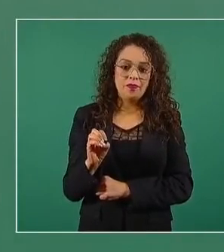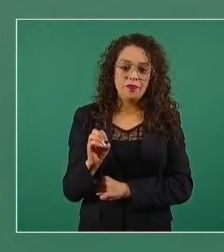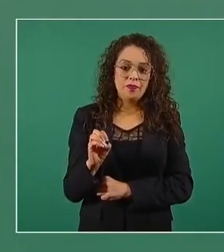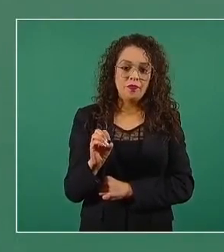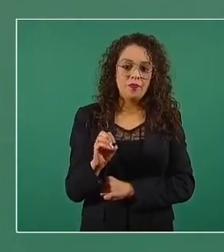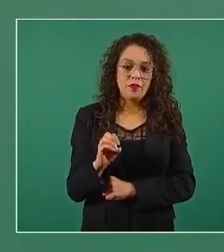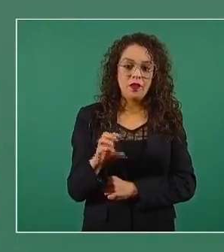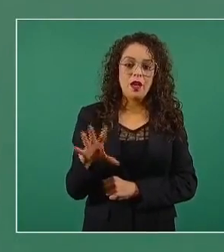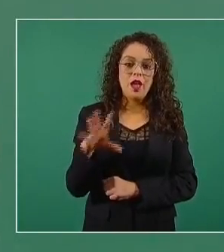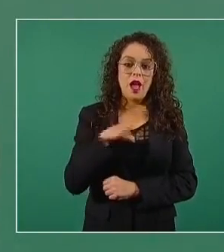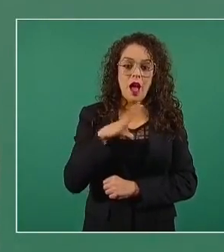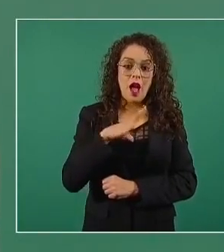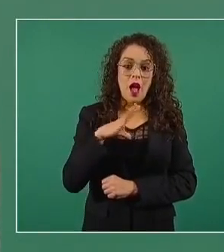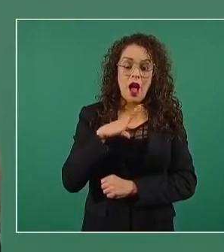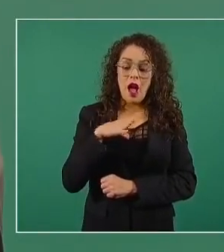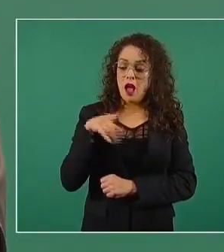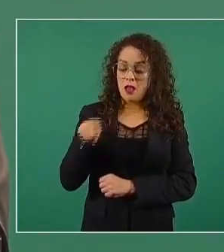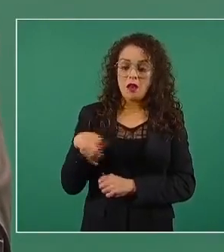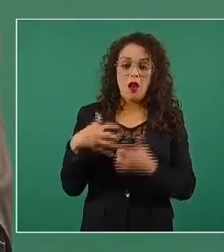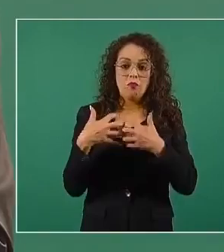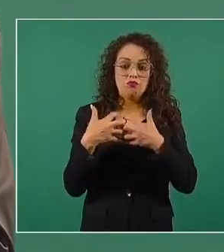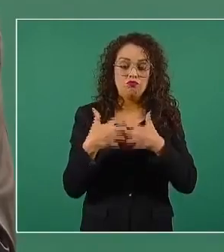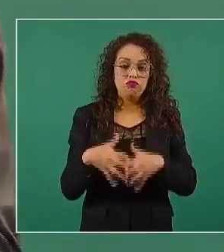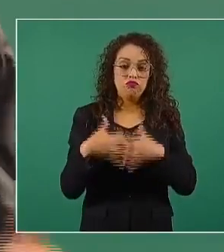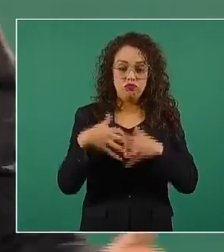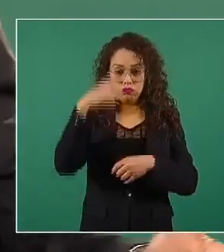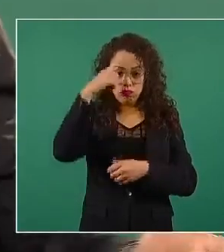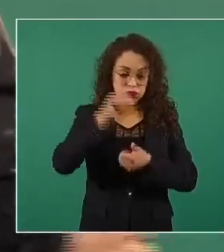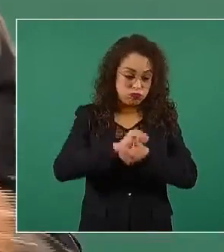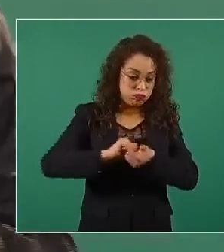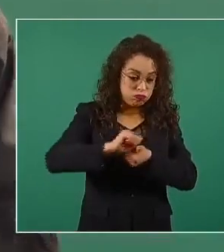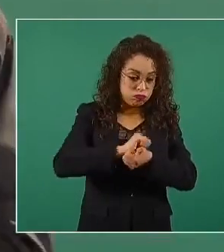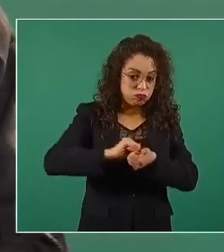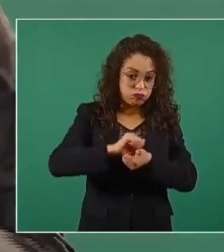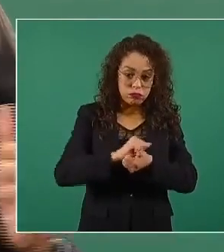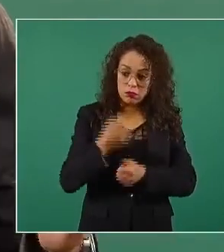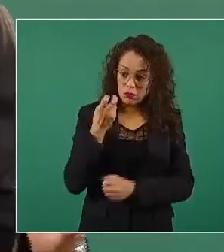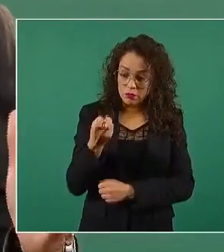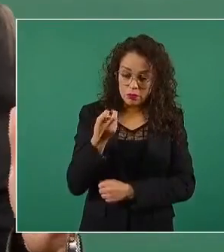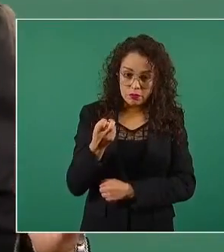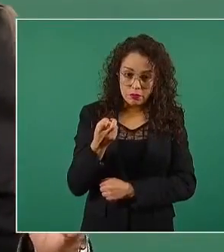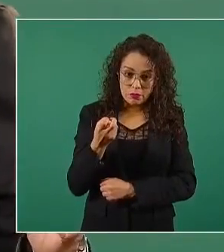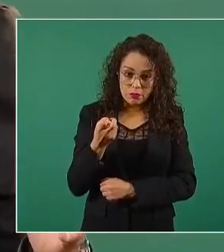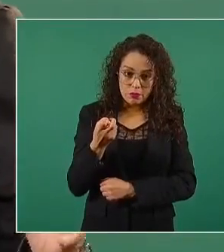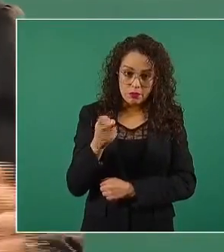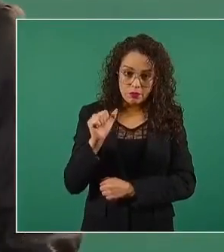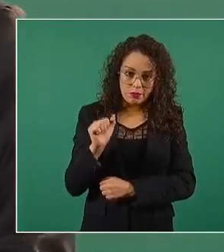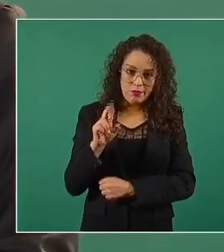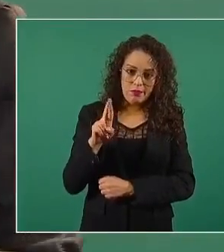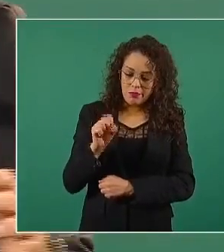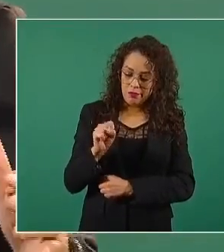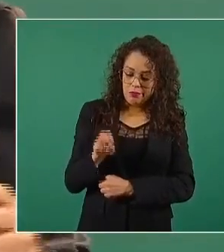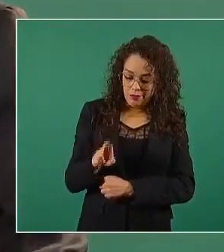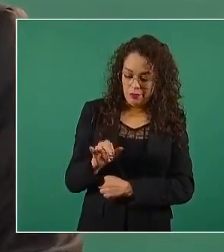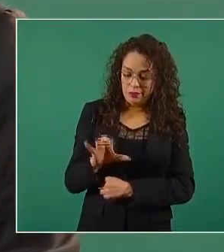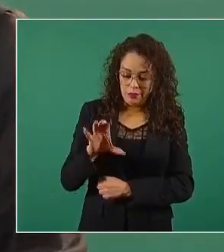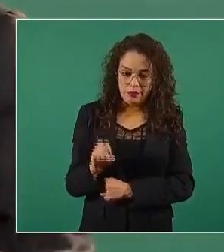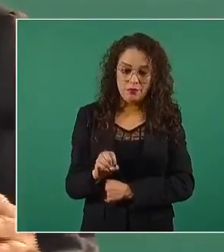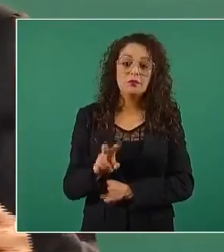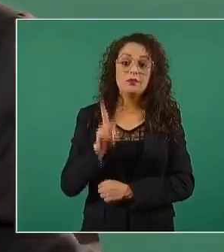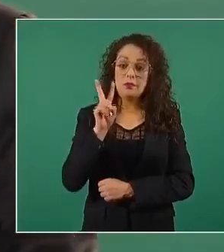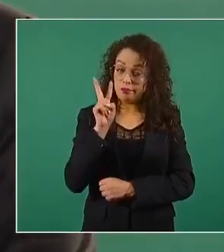plantas de tratamiento de arsénico y no hay duda de que tenemos